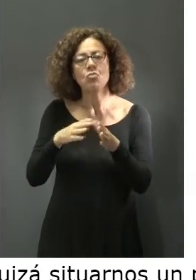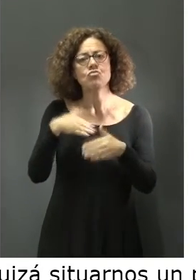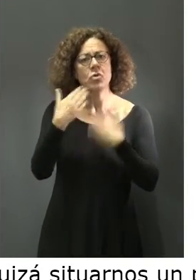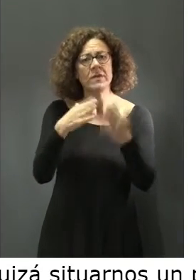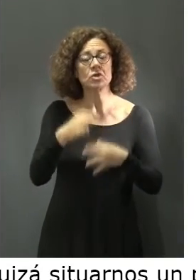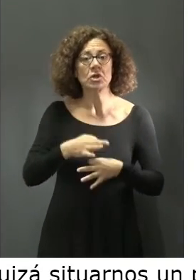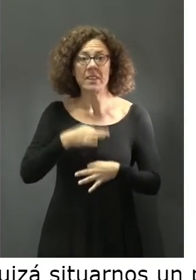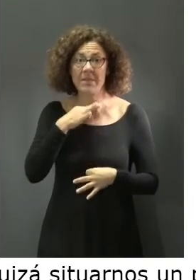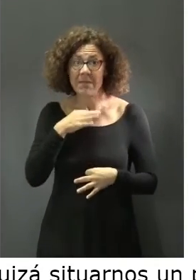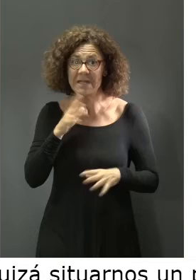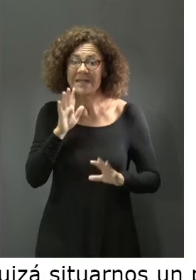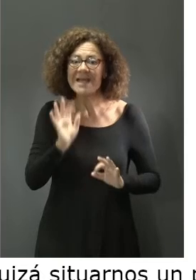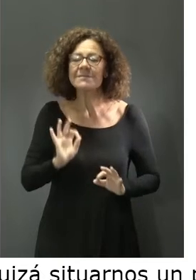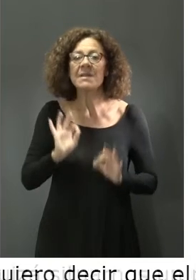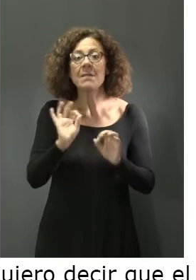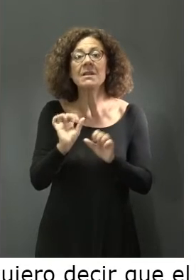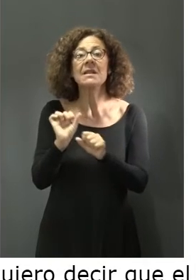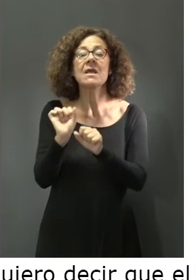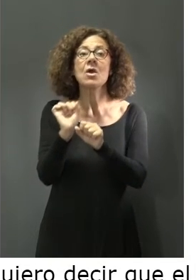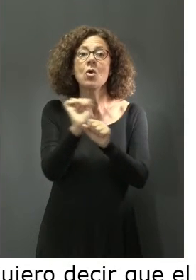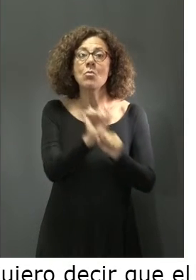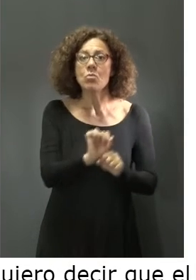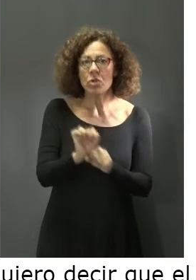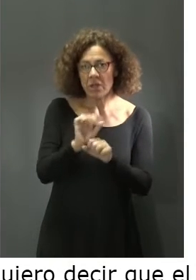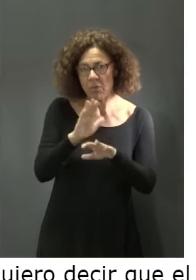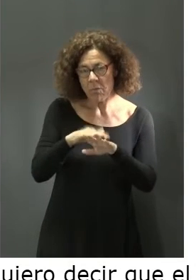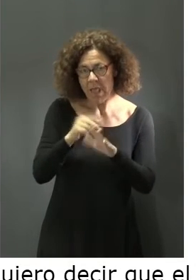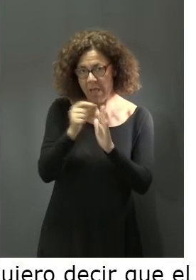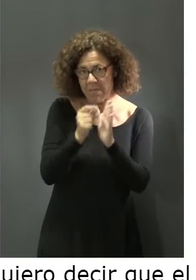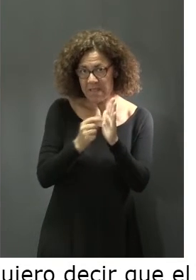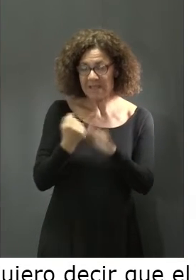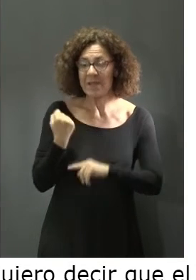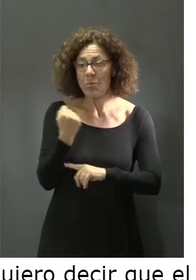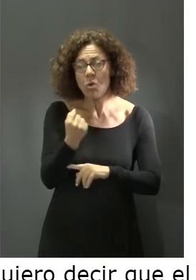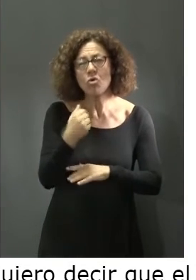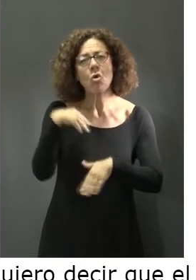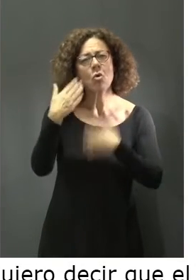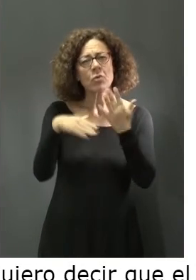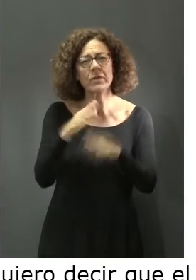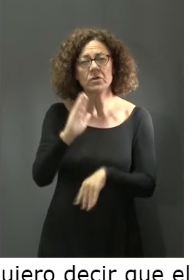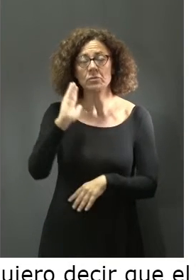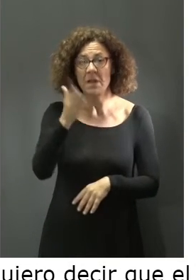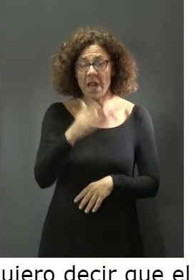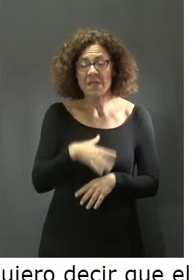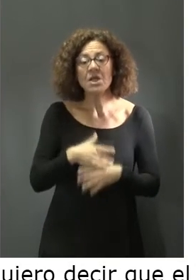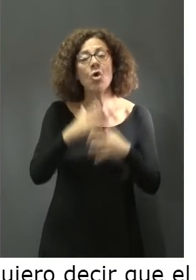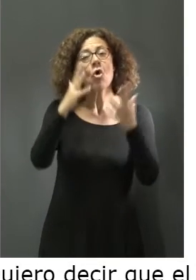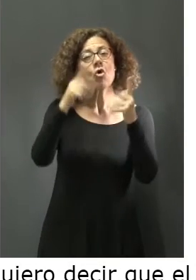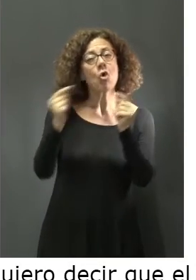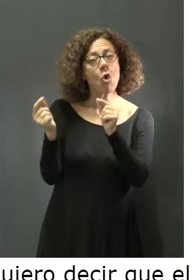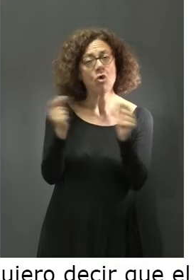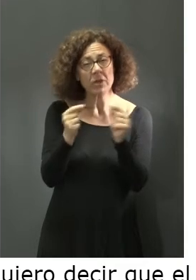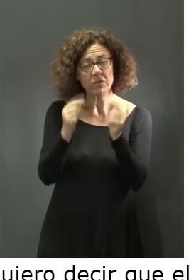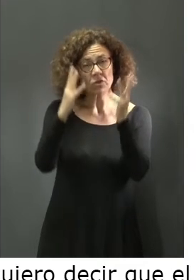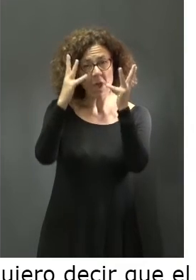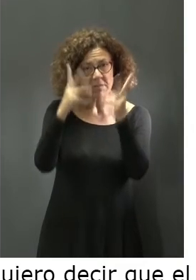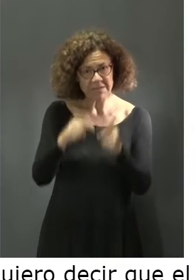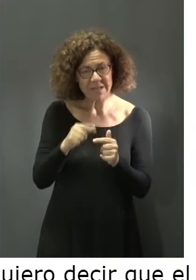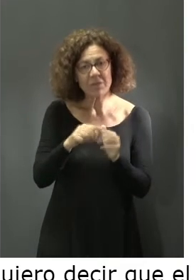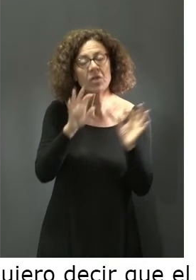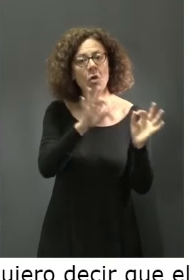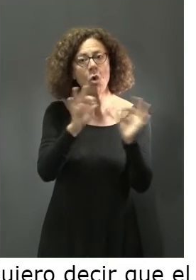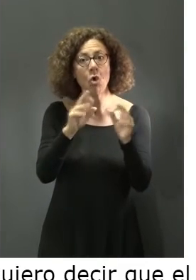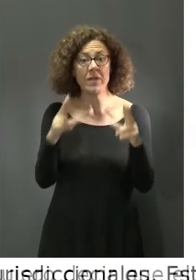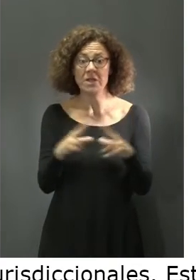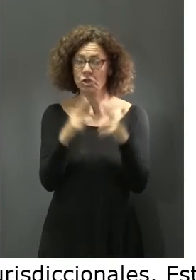civiles, fundamentalmente en los de provisión de medidas de apoyo, en los procesos penales, en los contenciosos administrativos y en los del orden social o